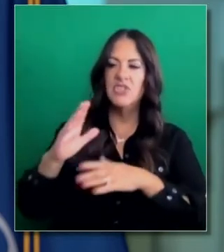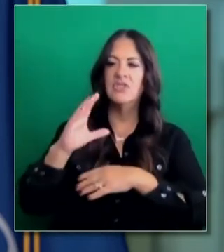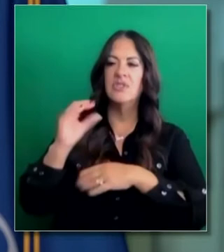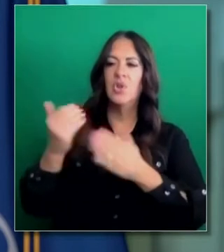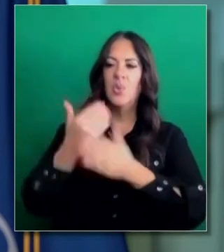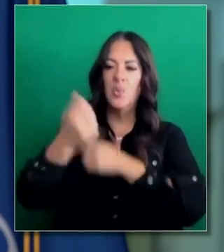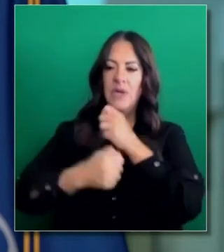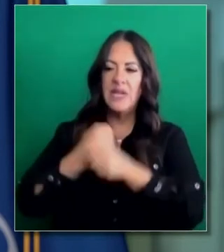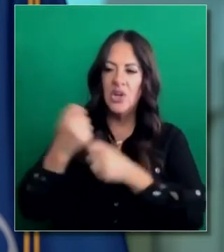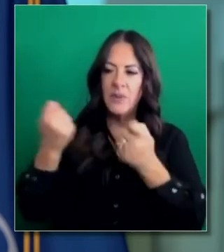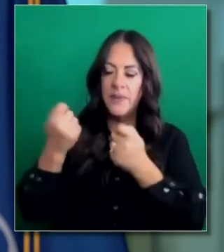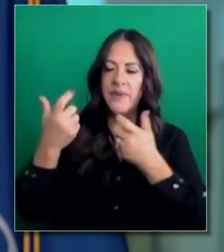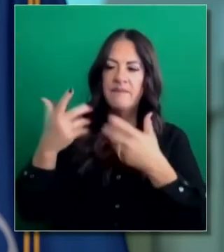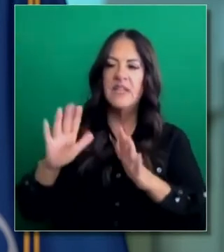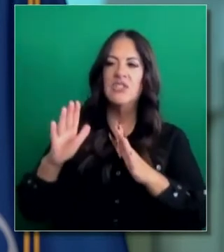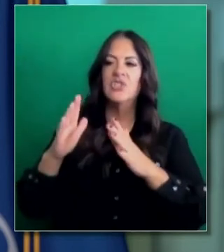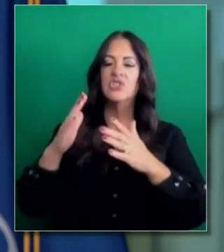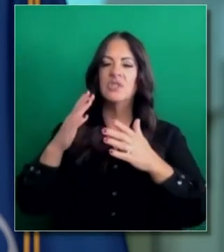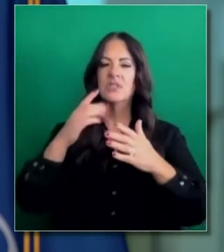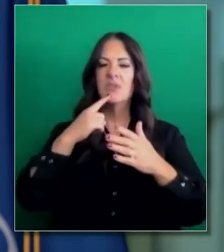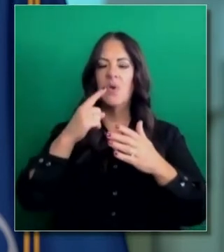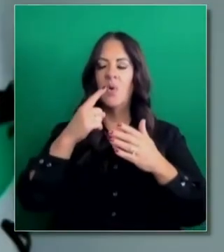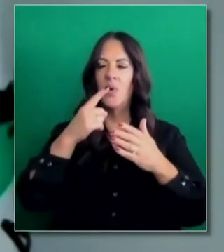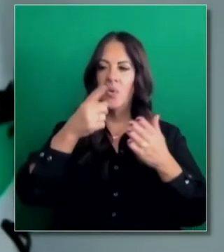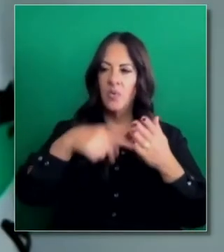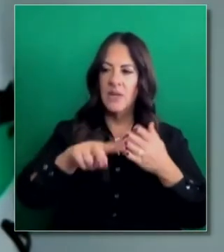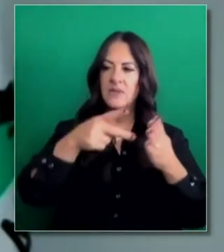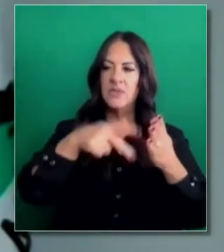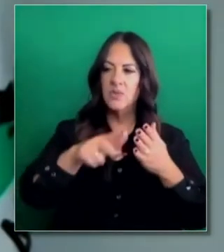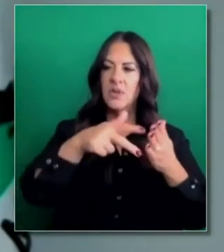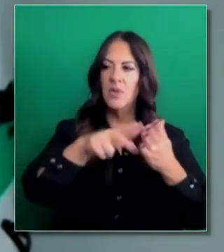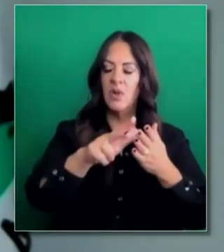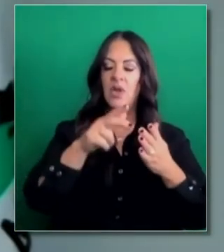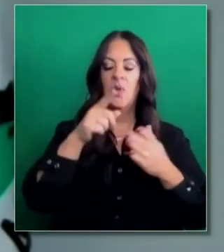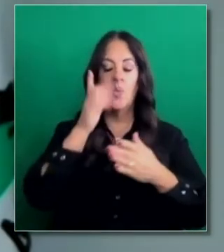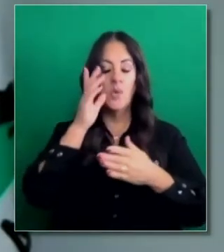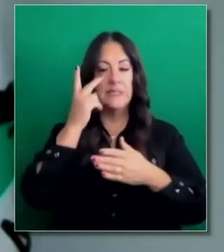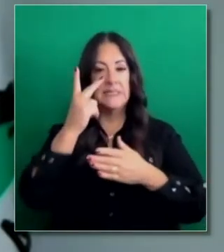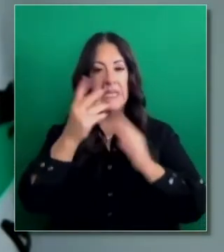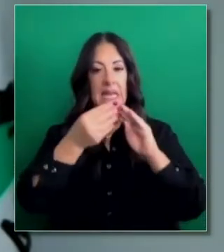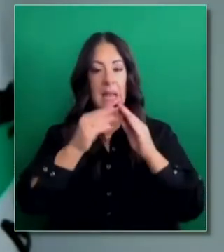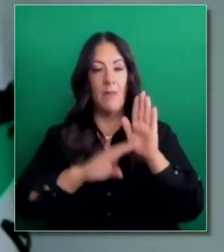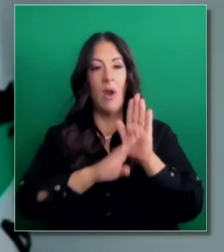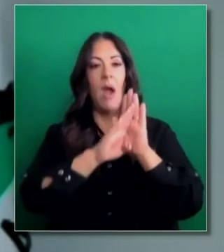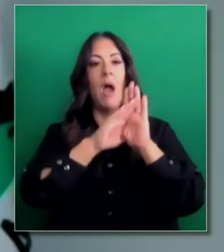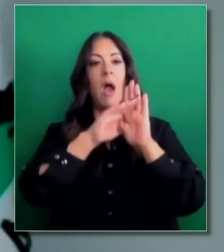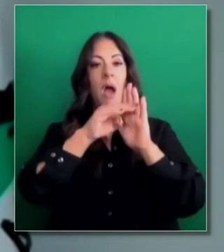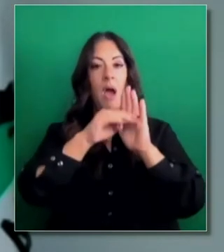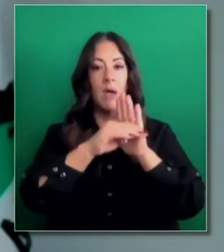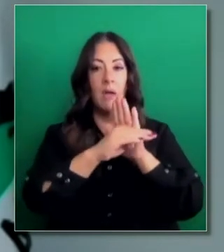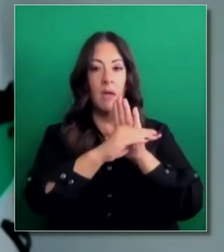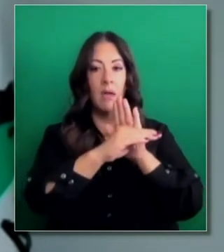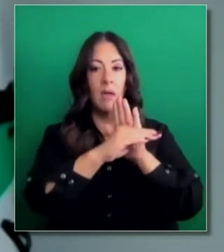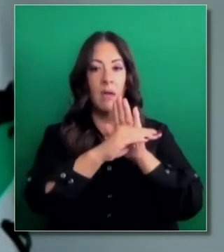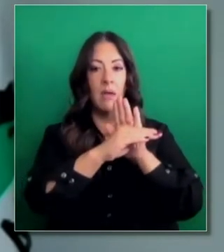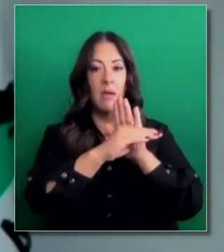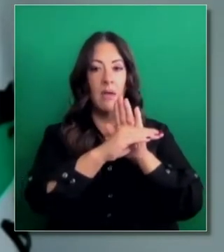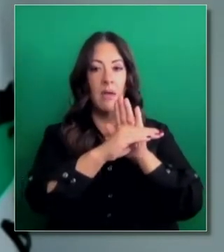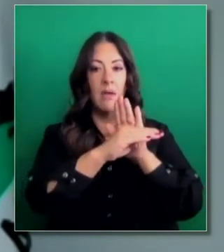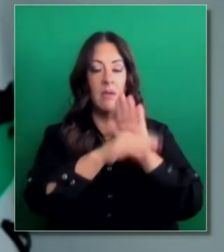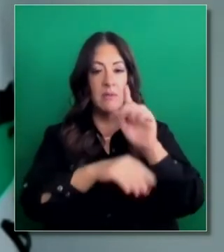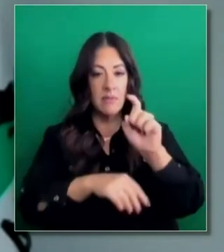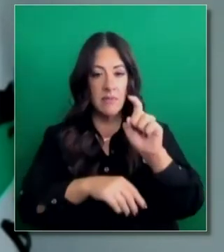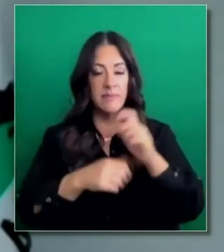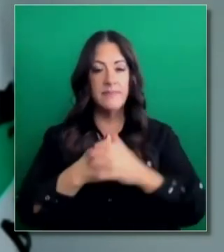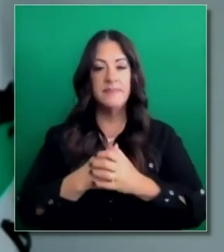ese pico de infecciones en los próximos días o semanas si entonces si